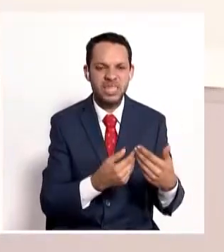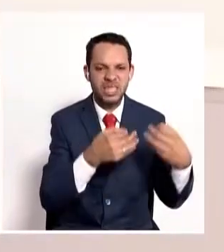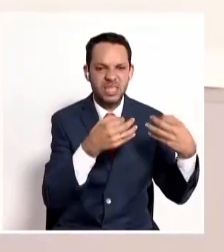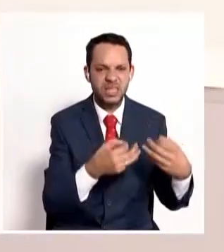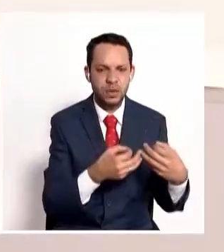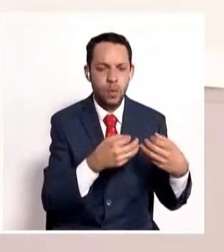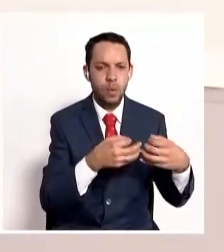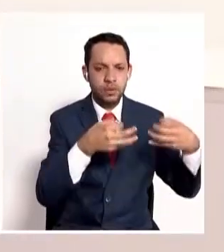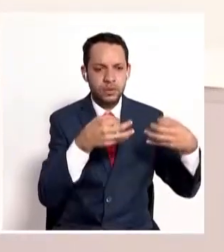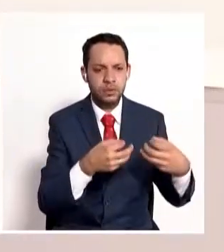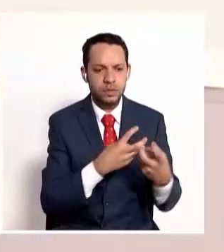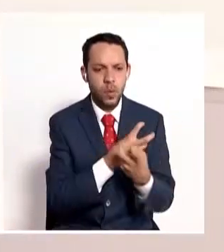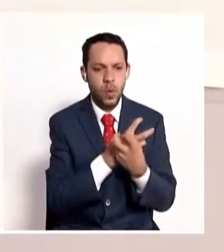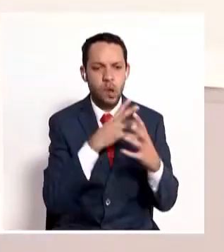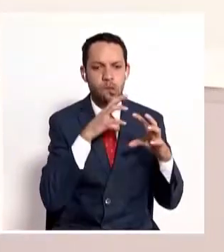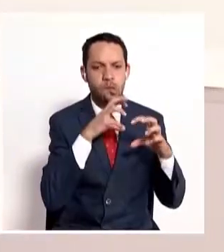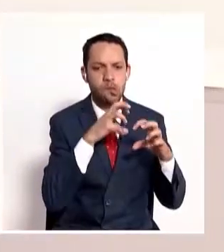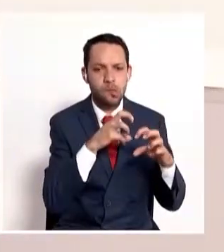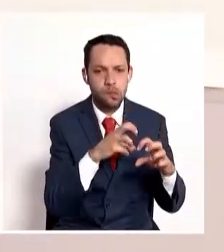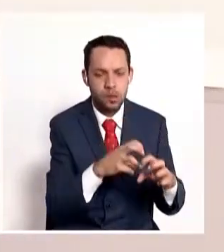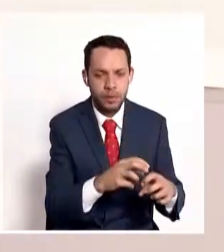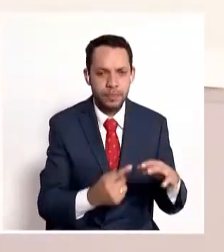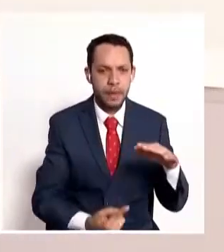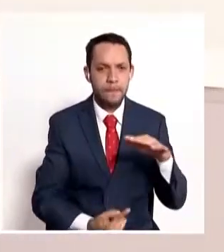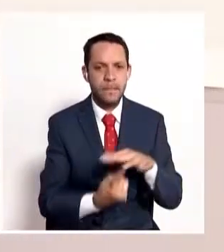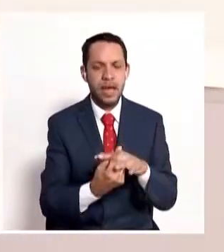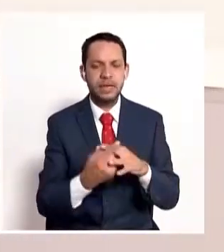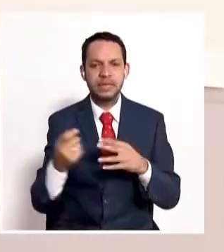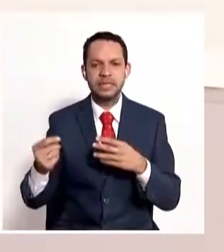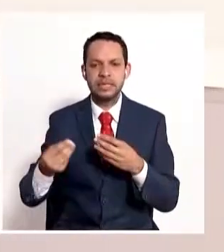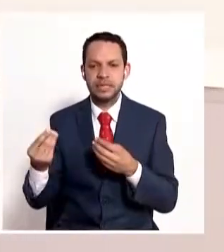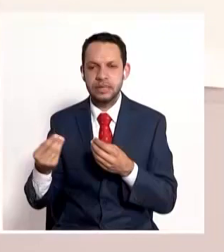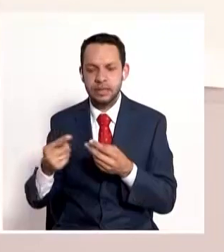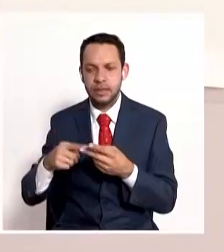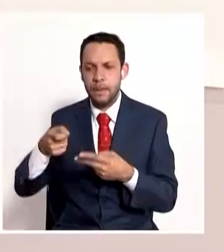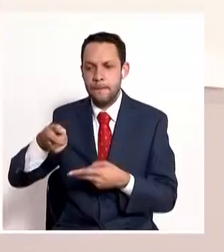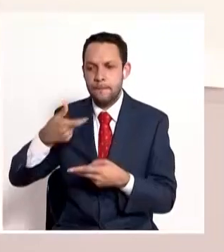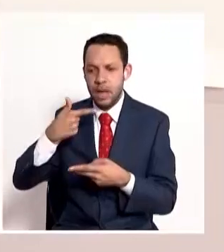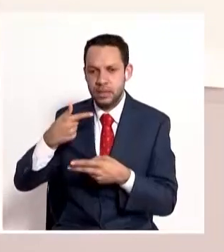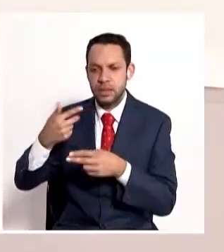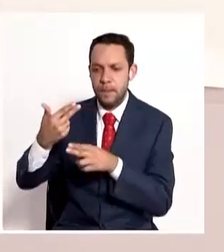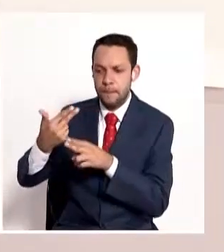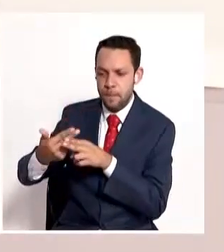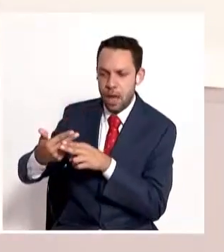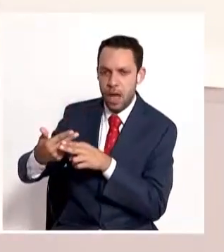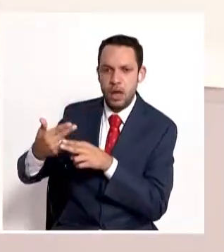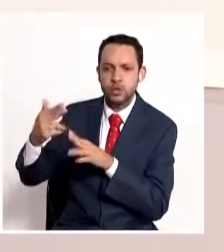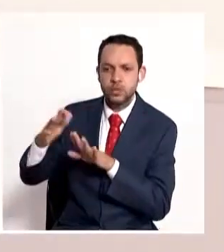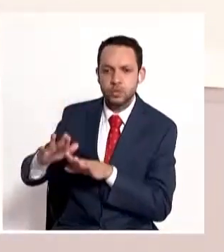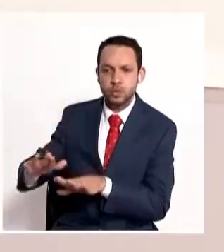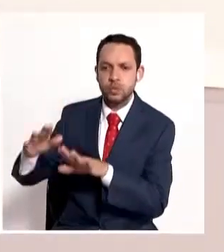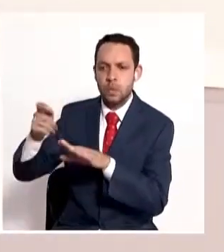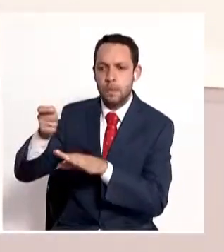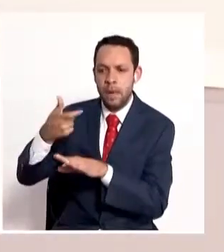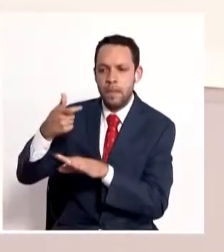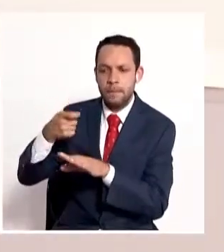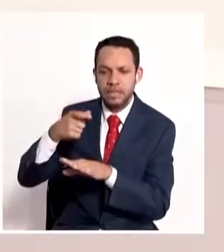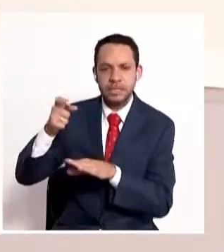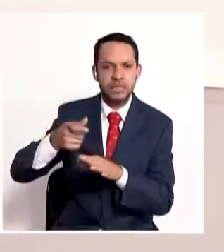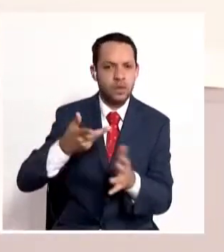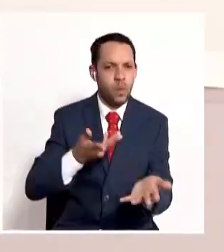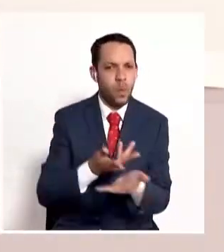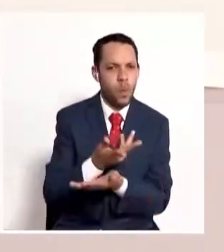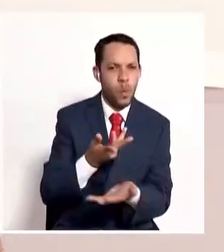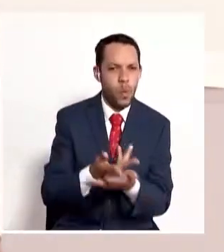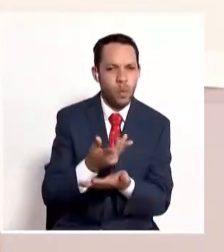comprobable origen reumatoide o le mandaron prednisolona y esomeprazol que se le podía recomendar y que otras